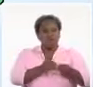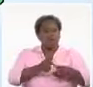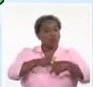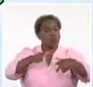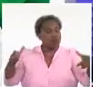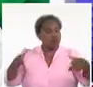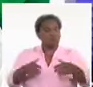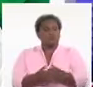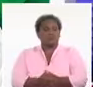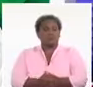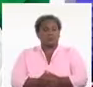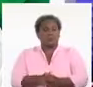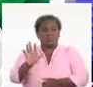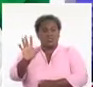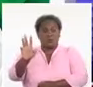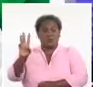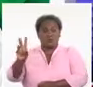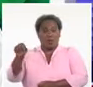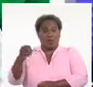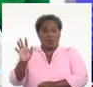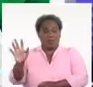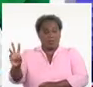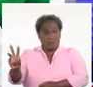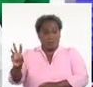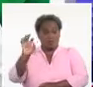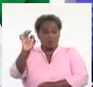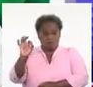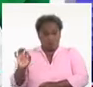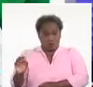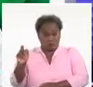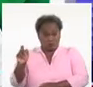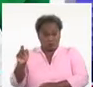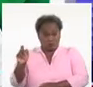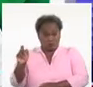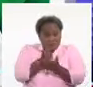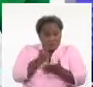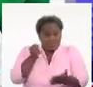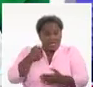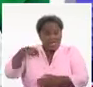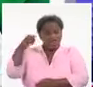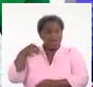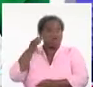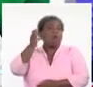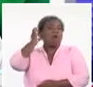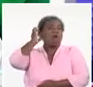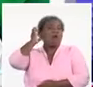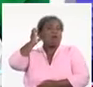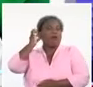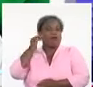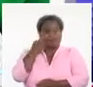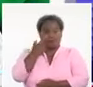El 53,3% de los diagnosticados ayer del sexo femenino se dan cuenta